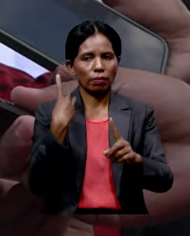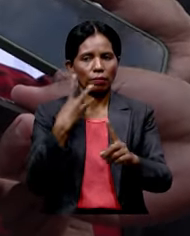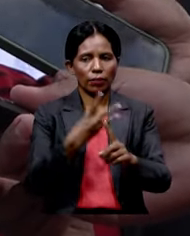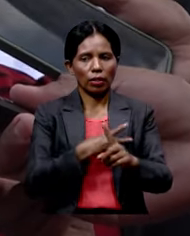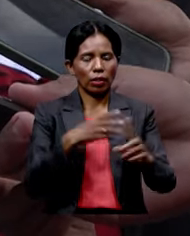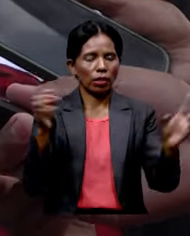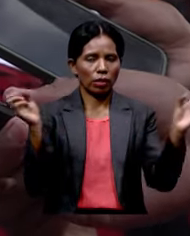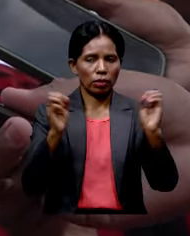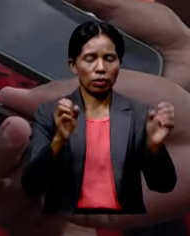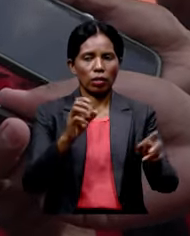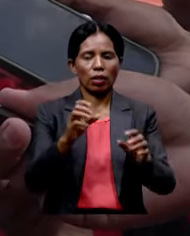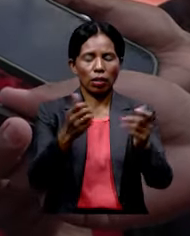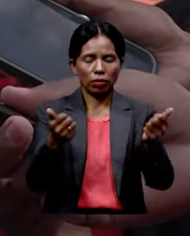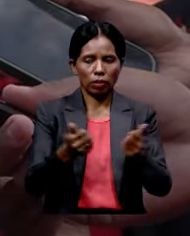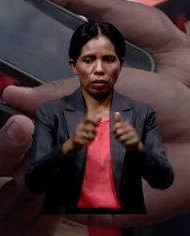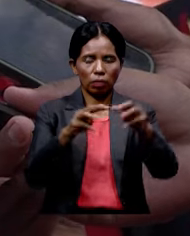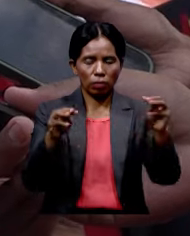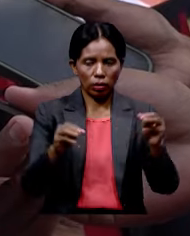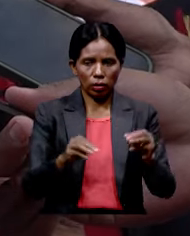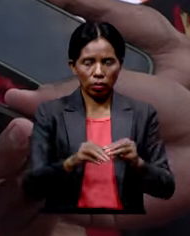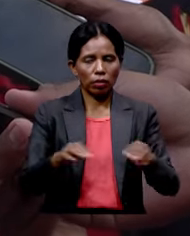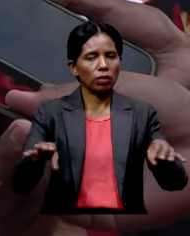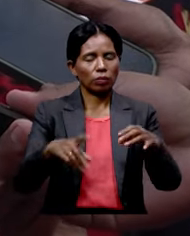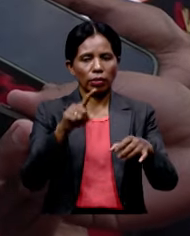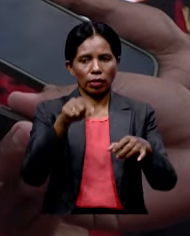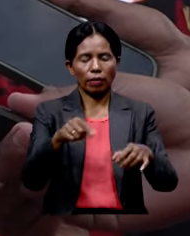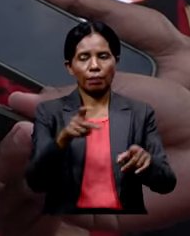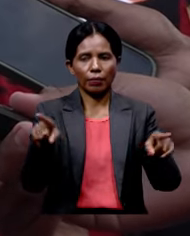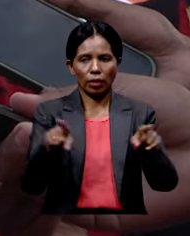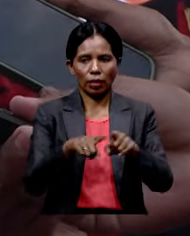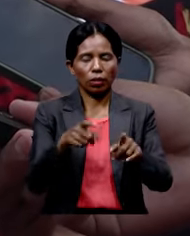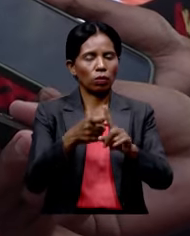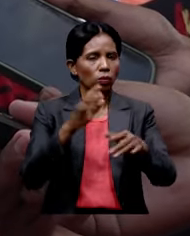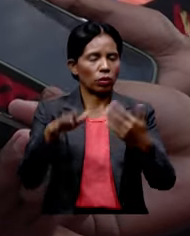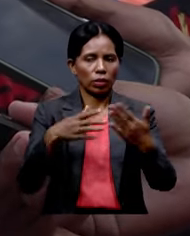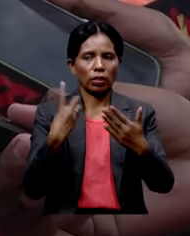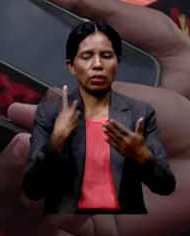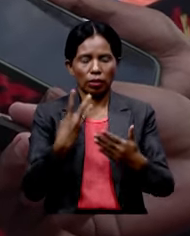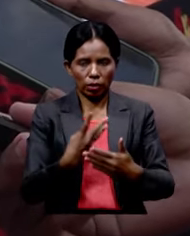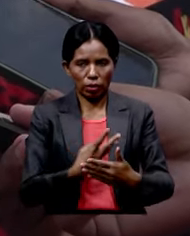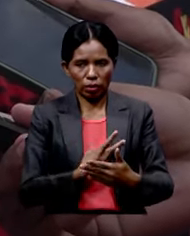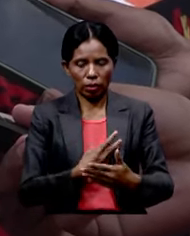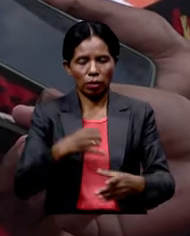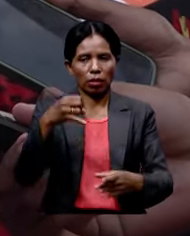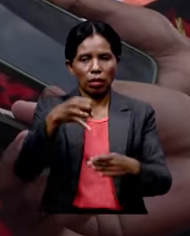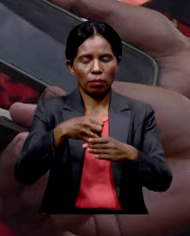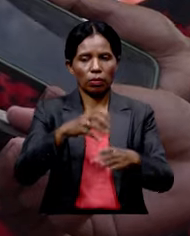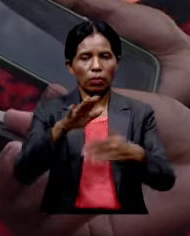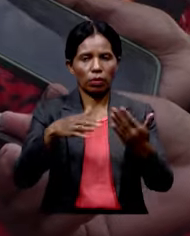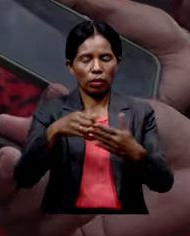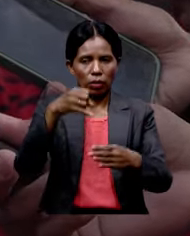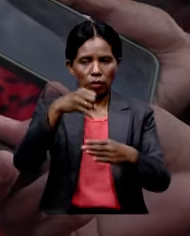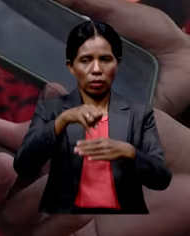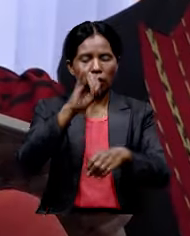ne la os autoridad municipal mesak maka servicio ida ne. Ida ne ne parte hototo, ita involve parte hototo, incluye